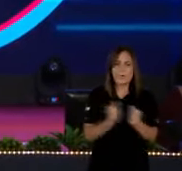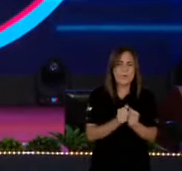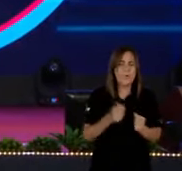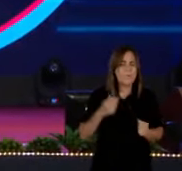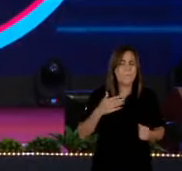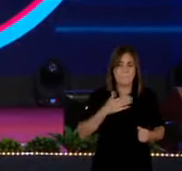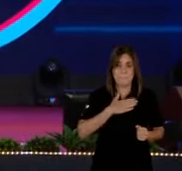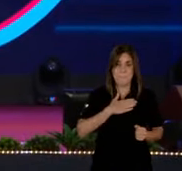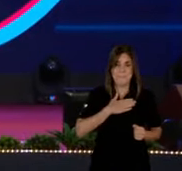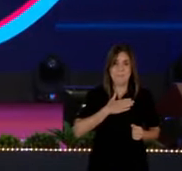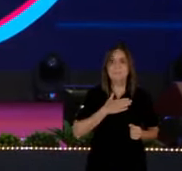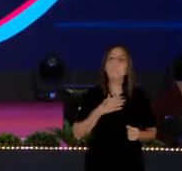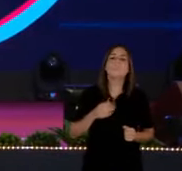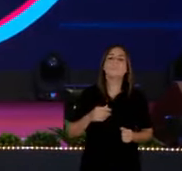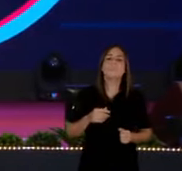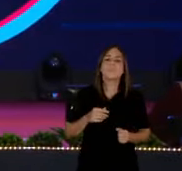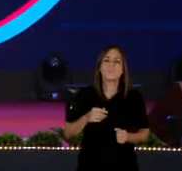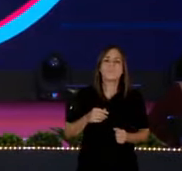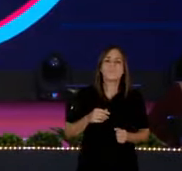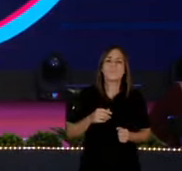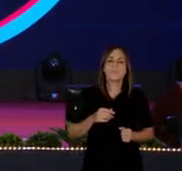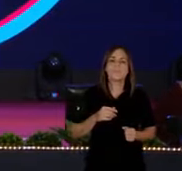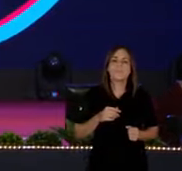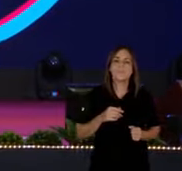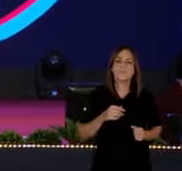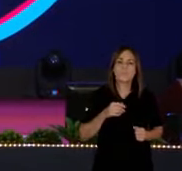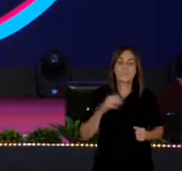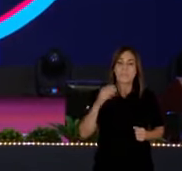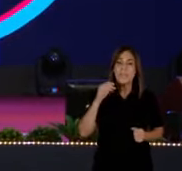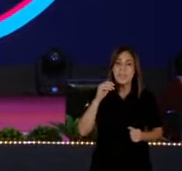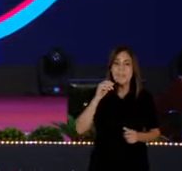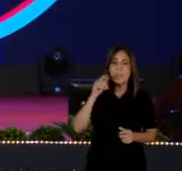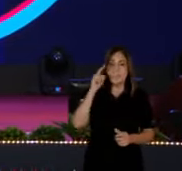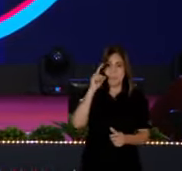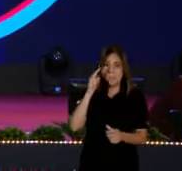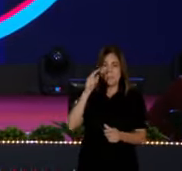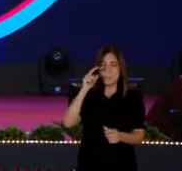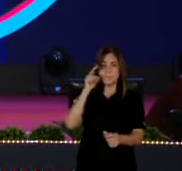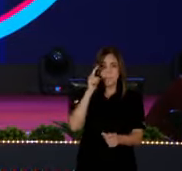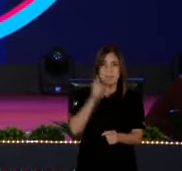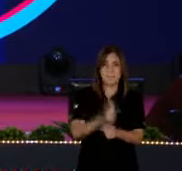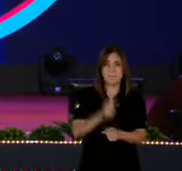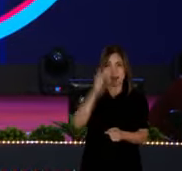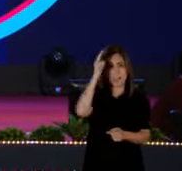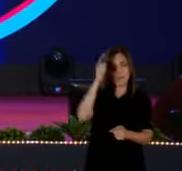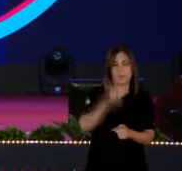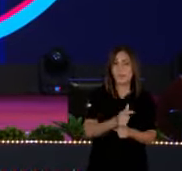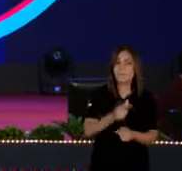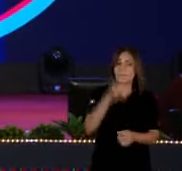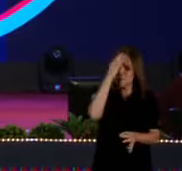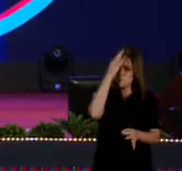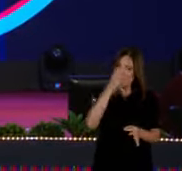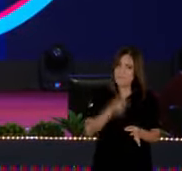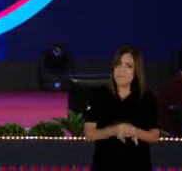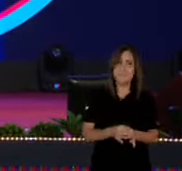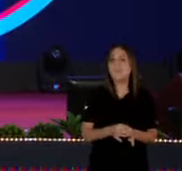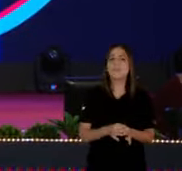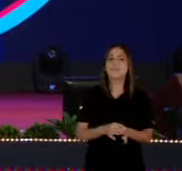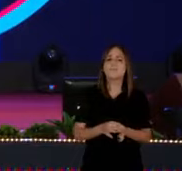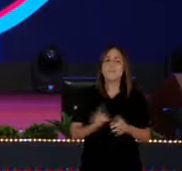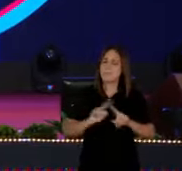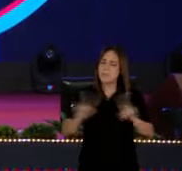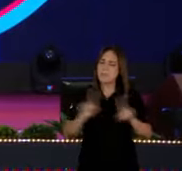dialogando, compartiendo las tareas, el peso de la responsabilidad, y los diferentes ministerios levantando sus manos y